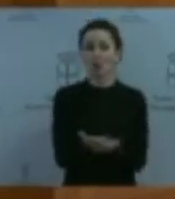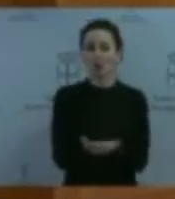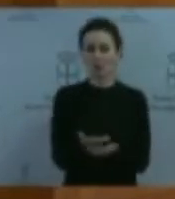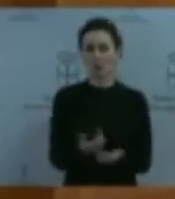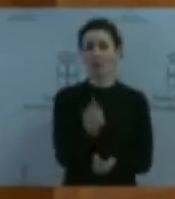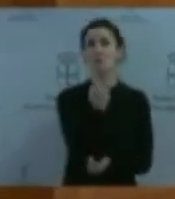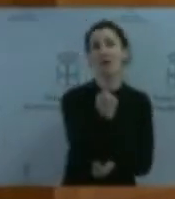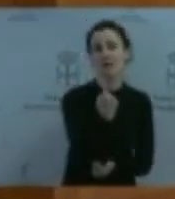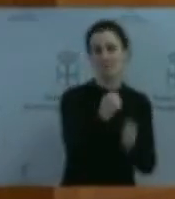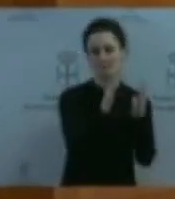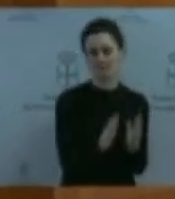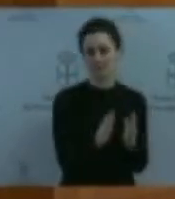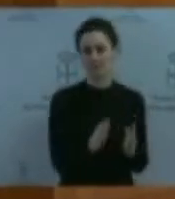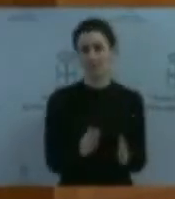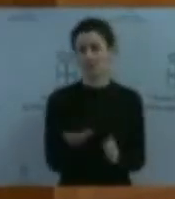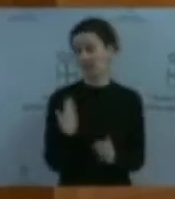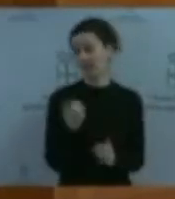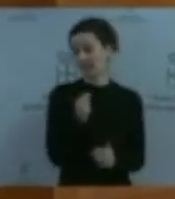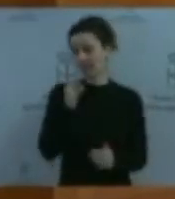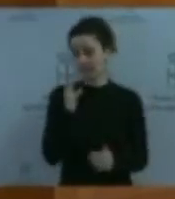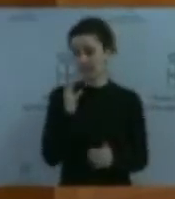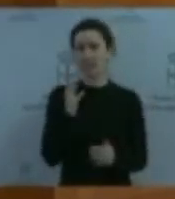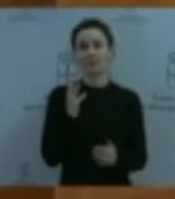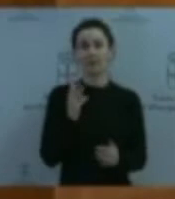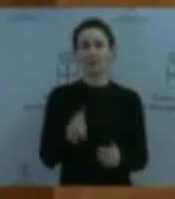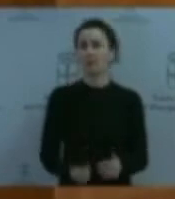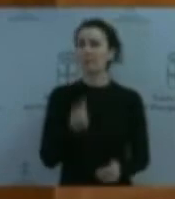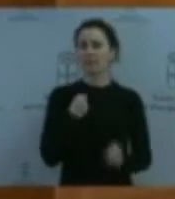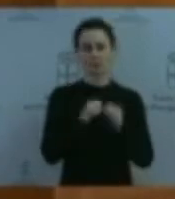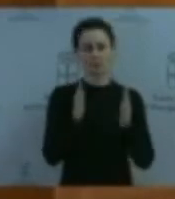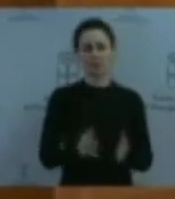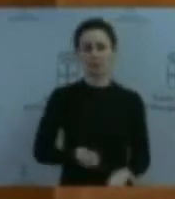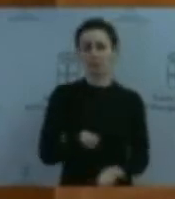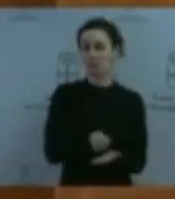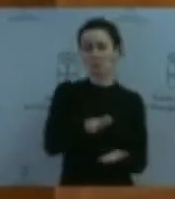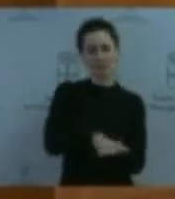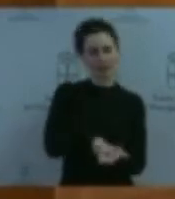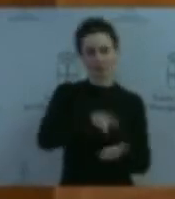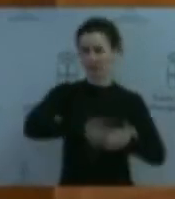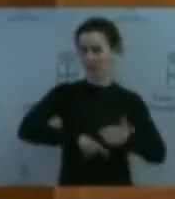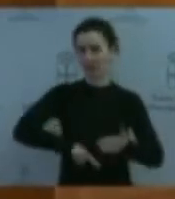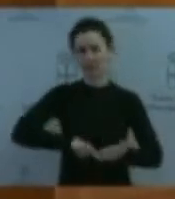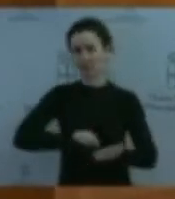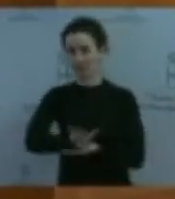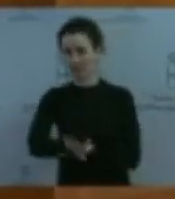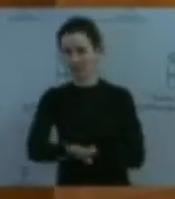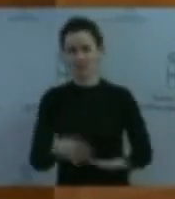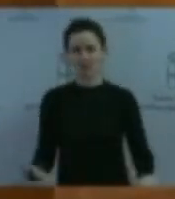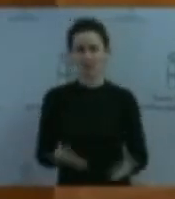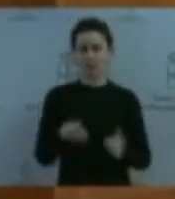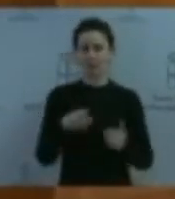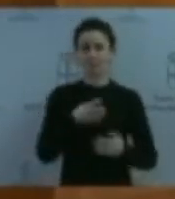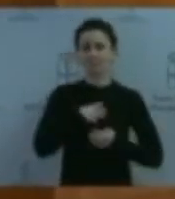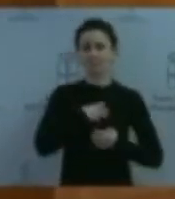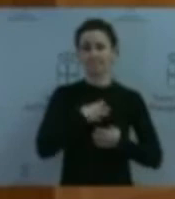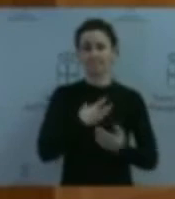casos de familias que perdieron su vivienda por impago de la hipoteca o el alquiler, incapaces de acceder a una vivienda en el mercado libre y a las que no se les facilitó la